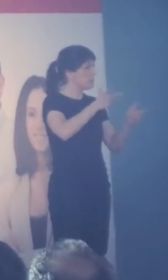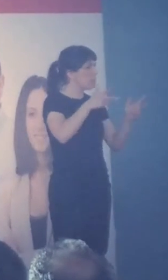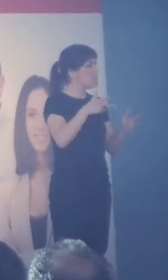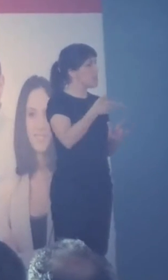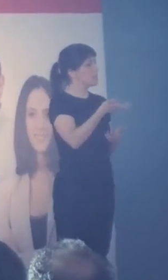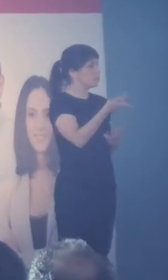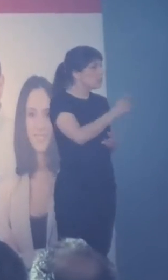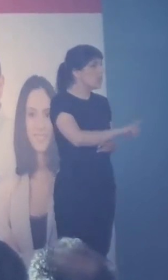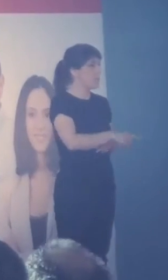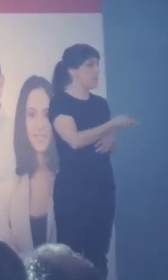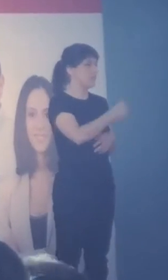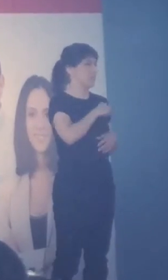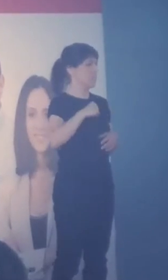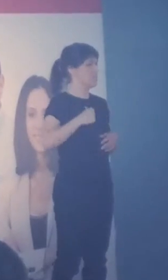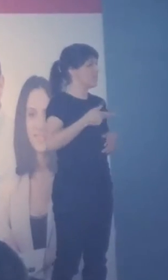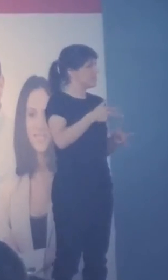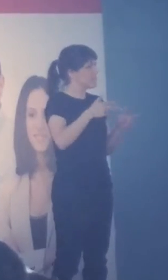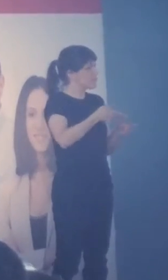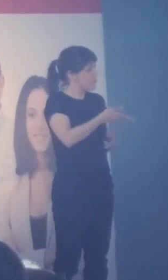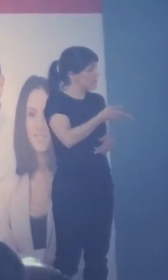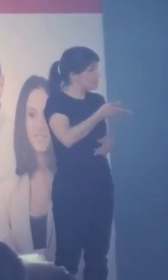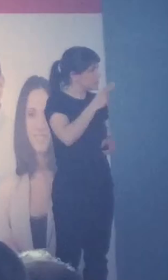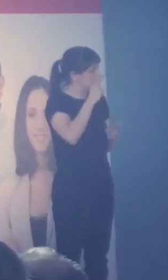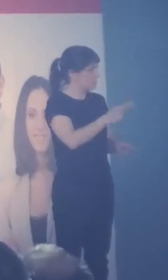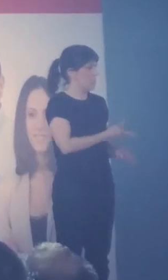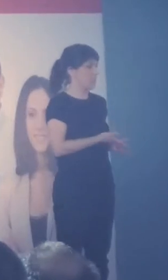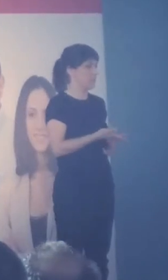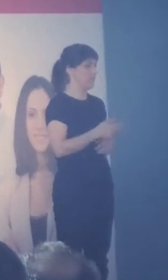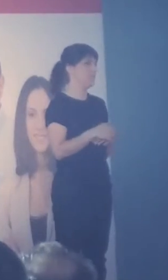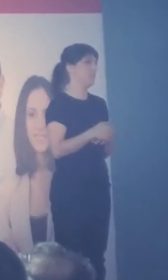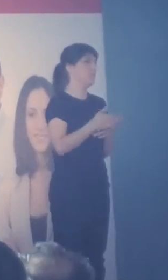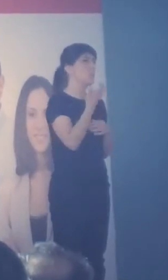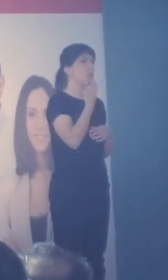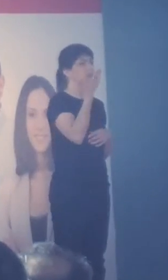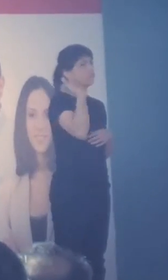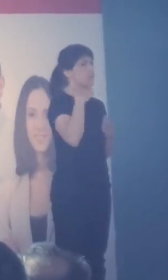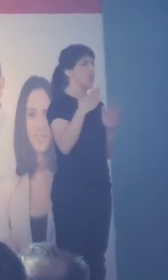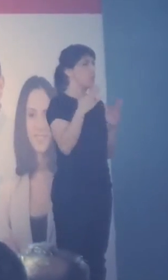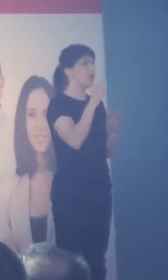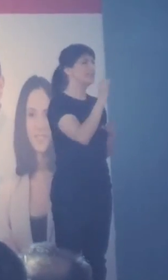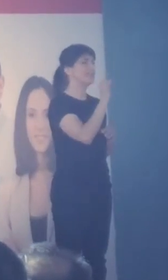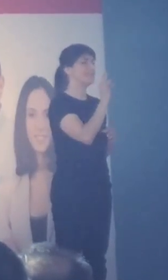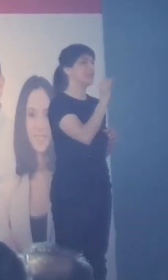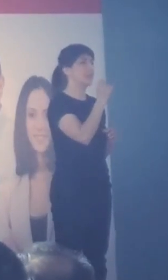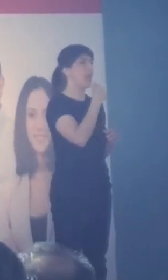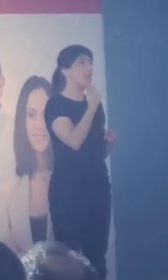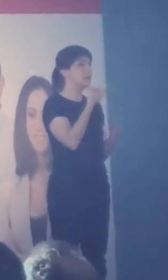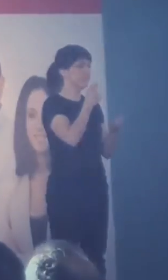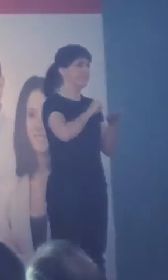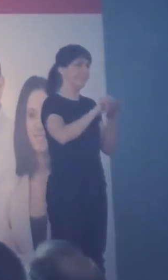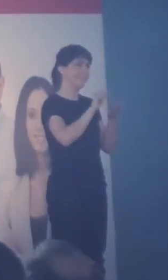ser independentes. Cando Stalin escribiu os seus